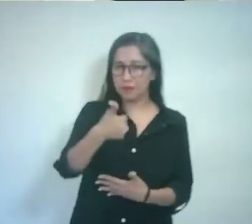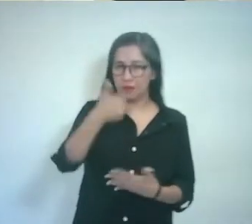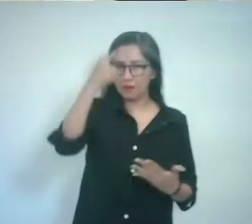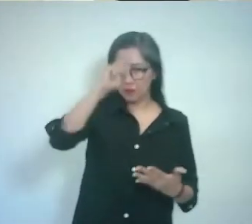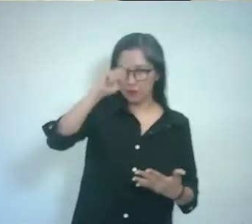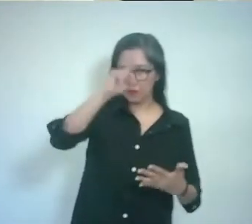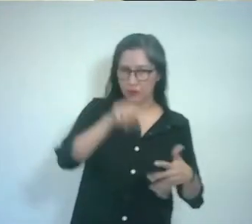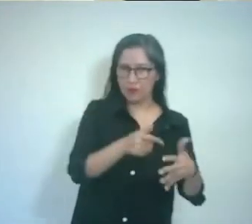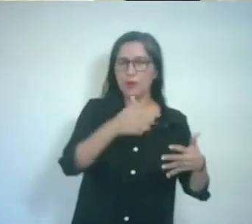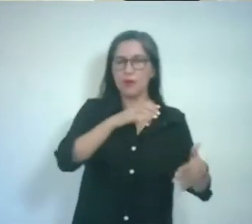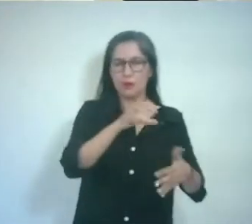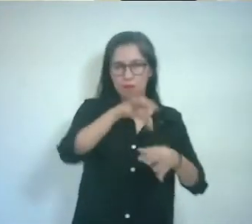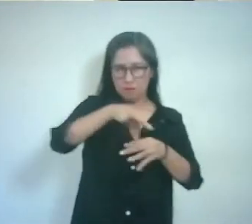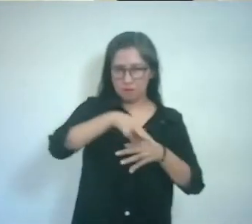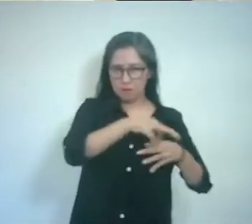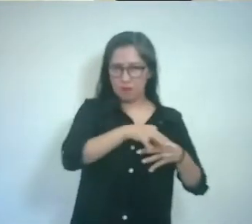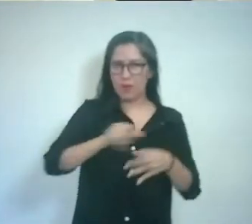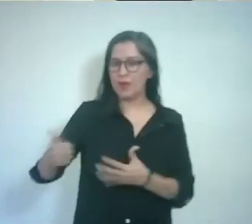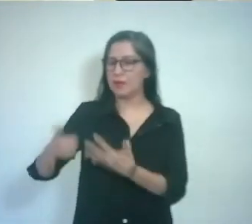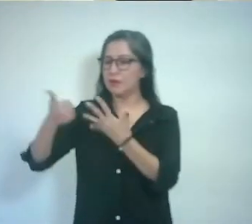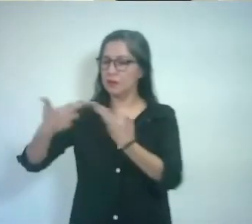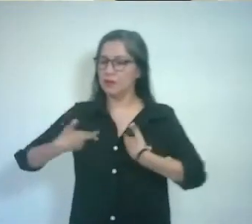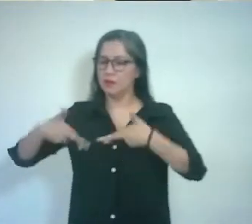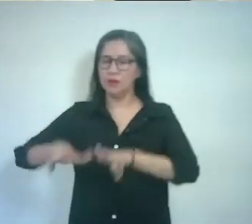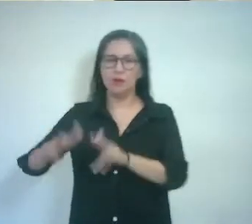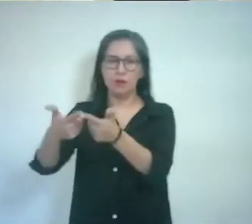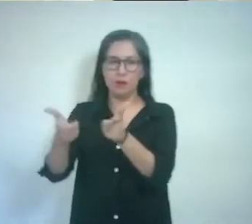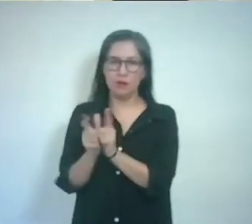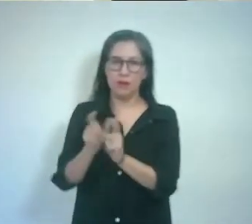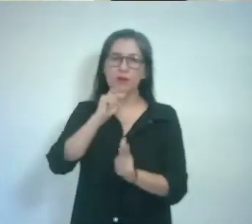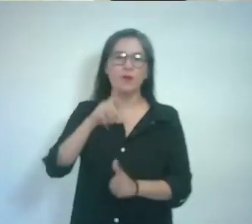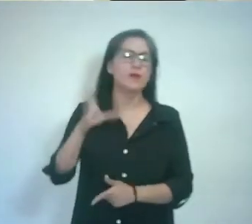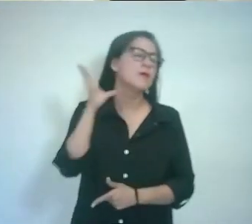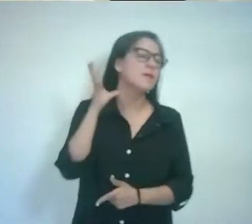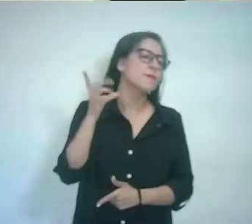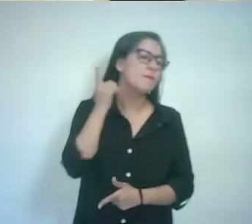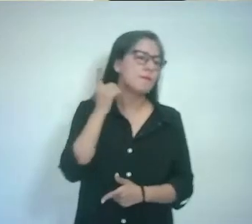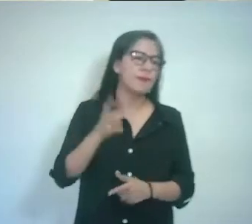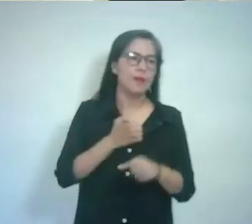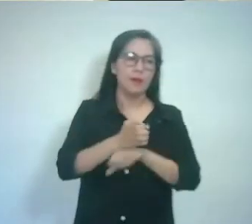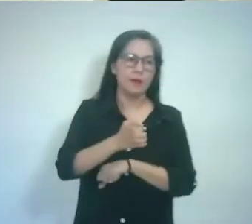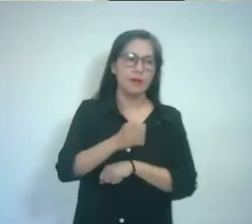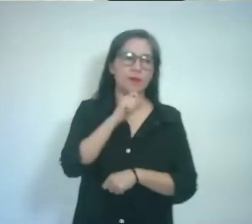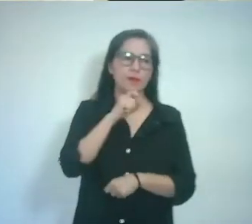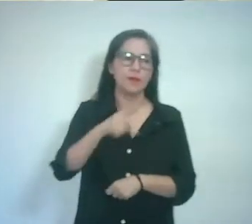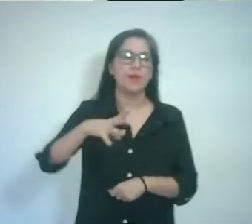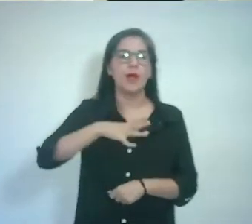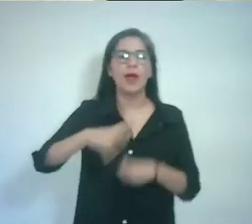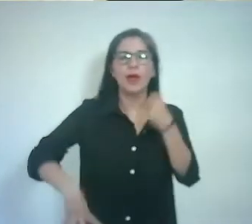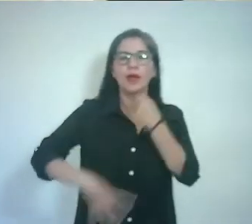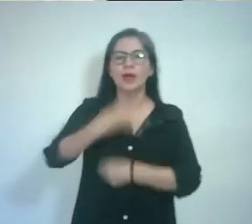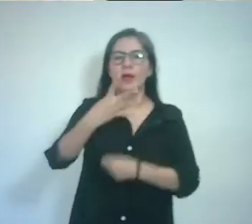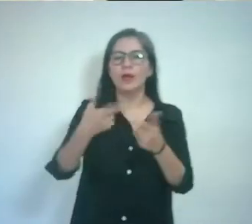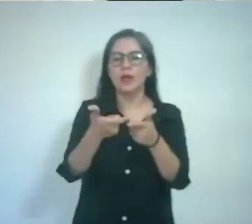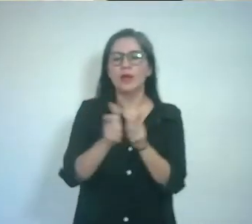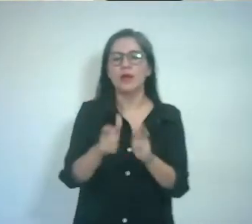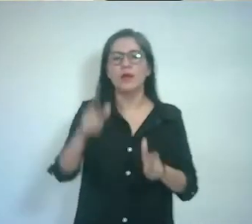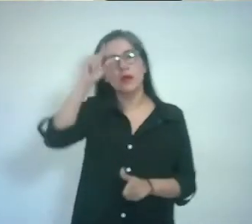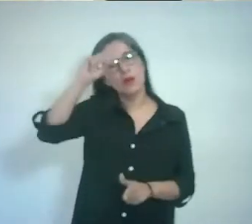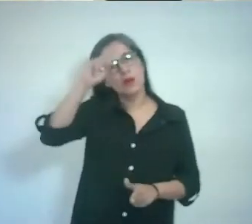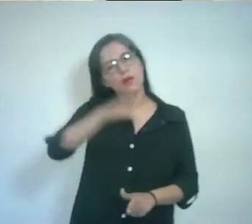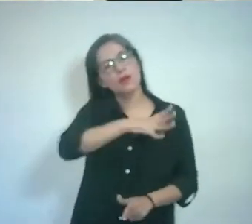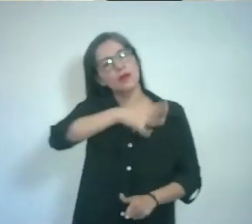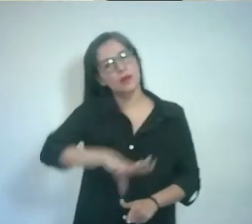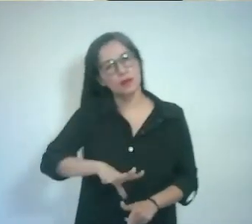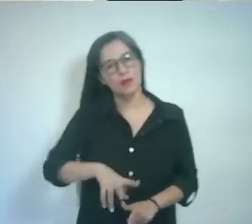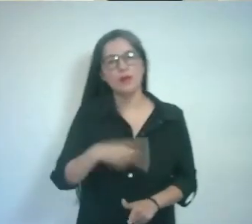electorales, 6 representaciones partidistas y una del Congreso del Estado, teniendo un total de 14 integrantes del Consejo General, por